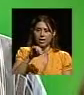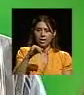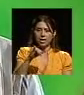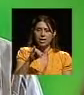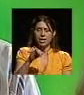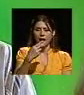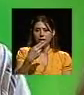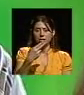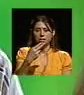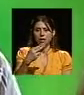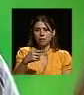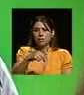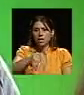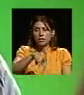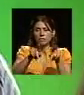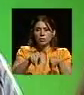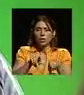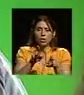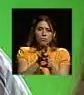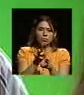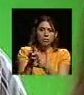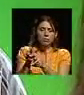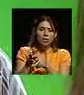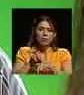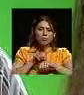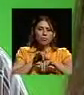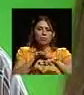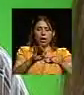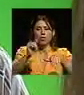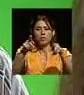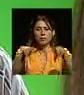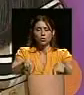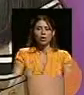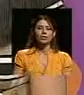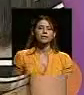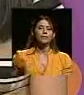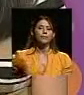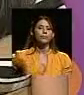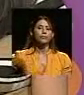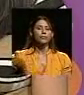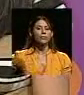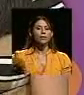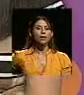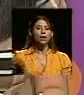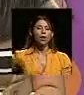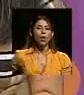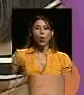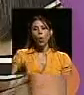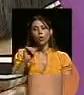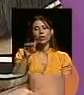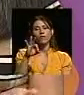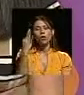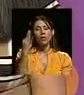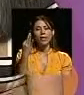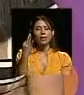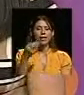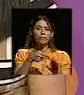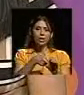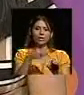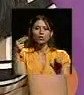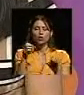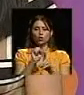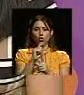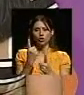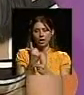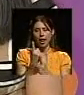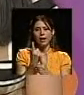ahí transmitiéndole el virus a otras personas? De hecho, digamos, otra de las formas de exclusión social, y yo creo que se trata mucho en